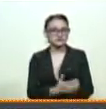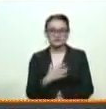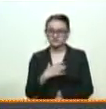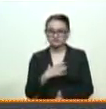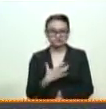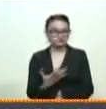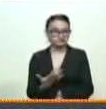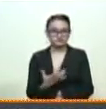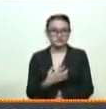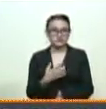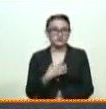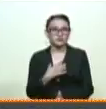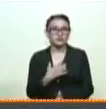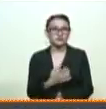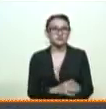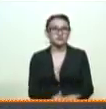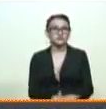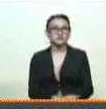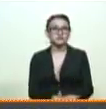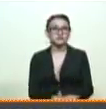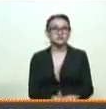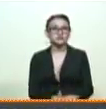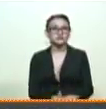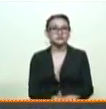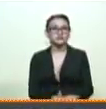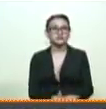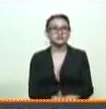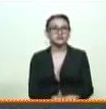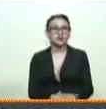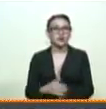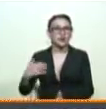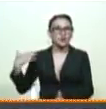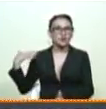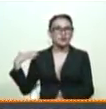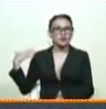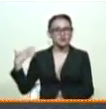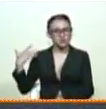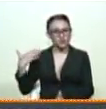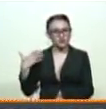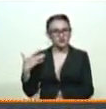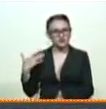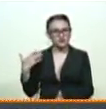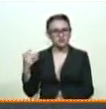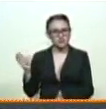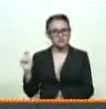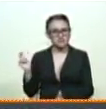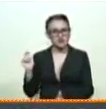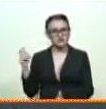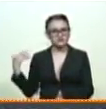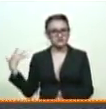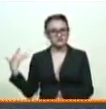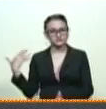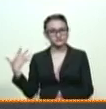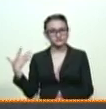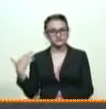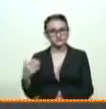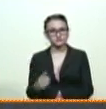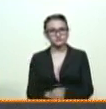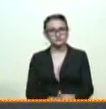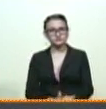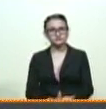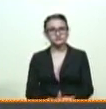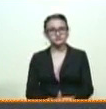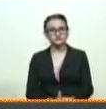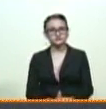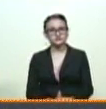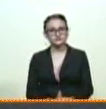Es insólito cómo en los últimos meses, para no